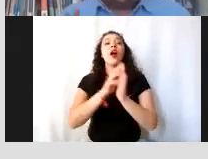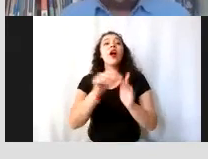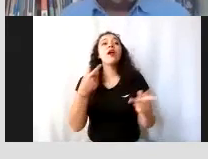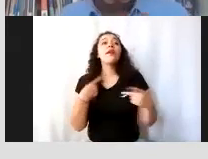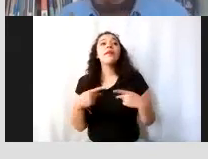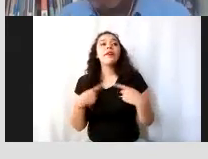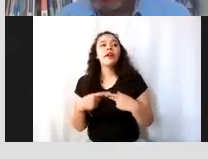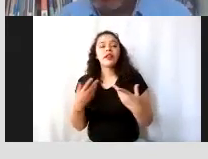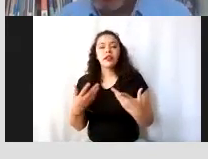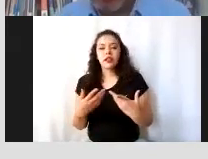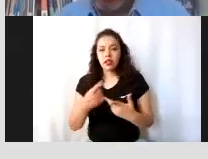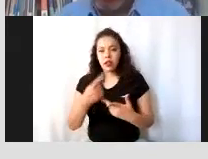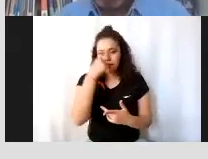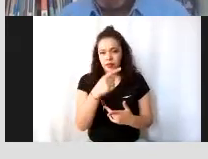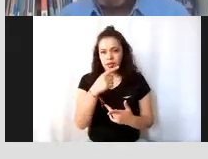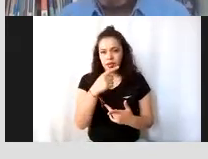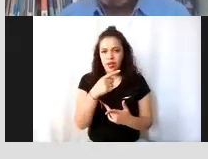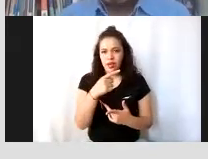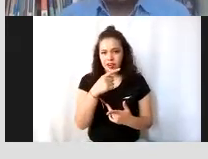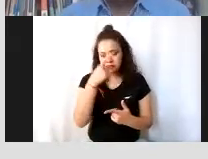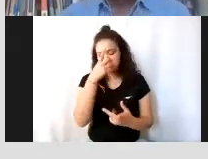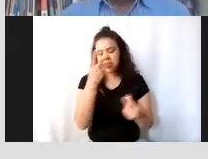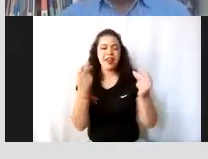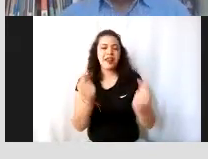ir matando dos pájaros de una pedrada.